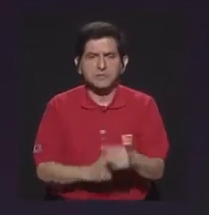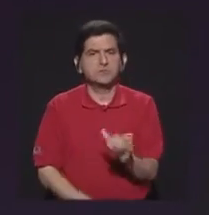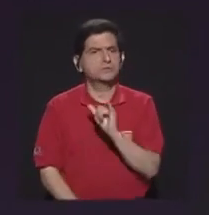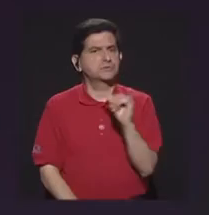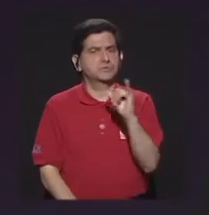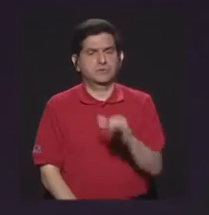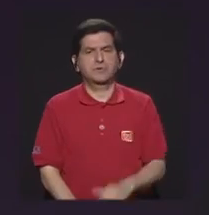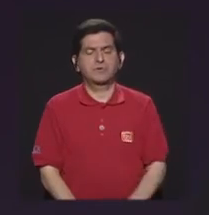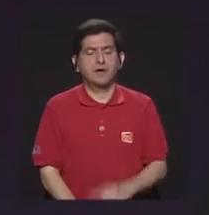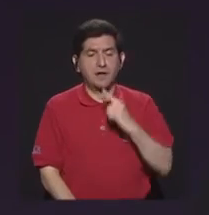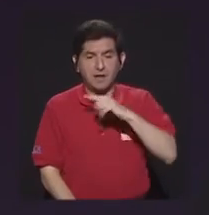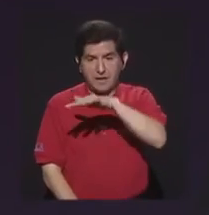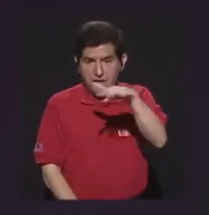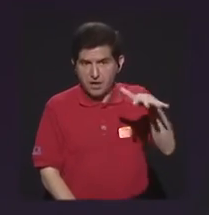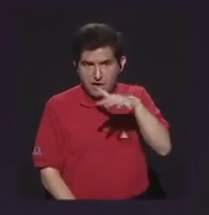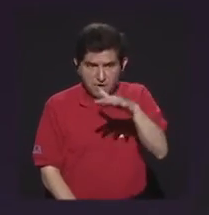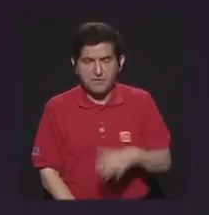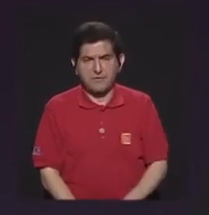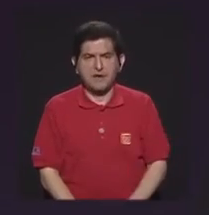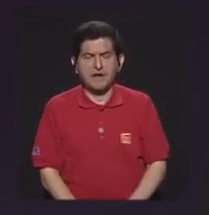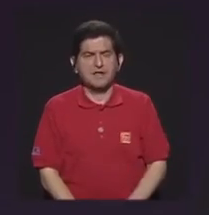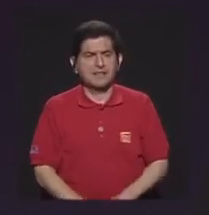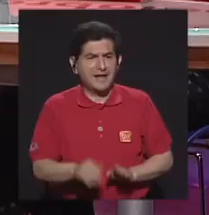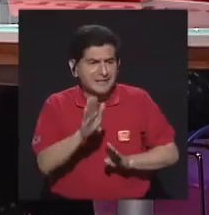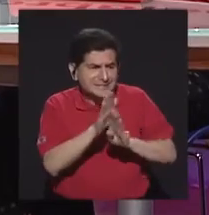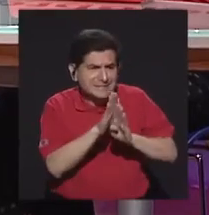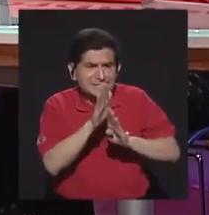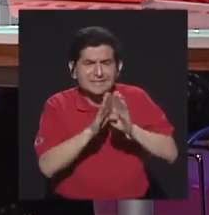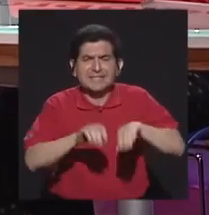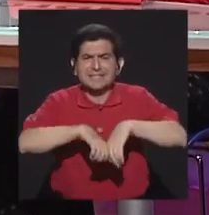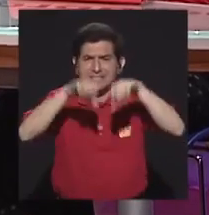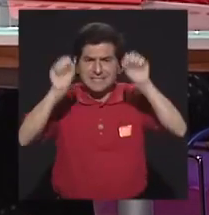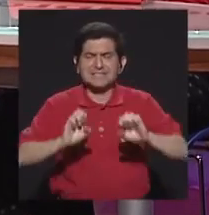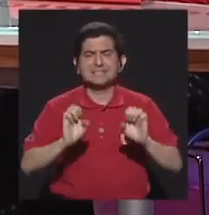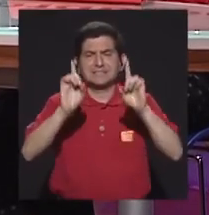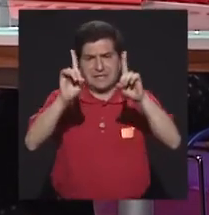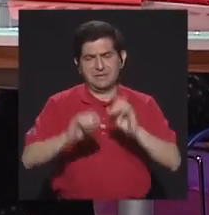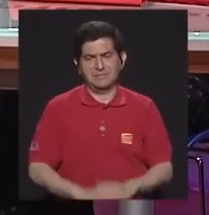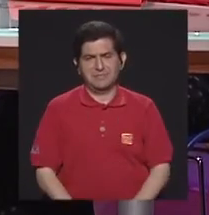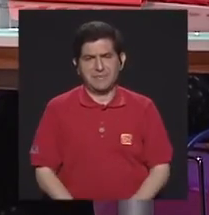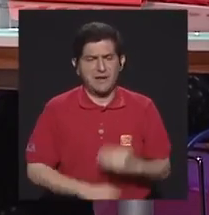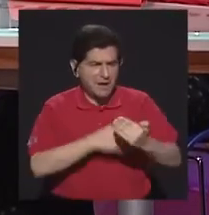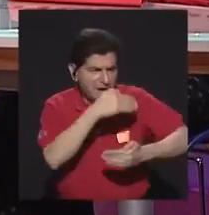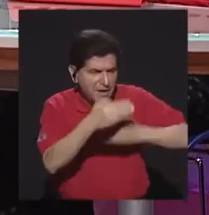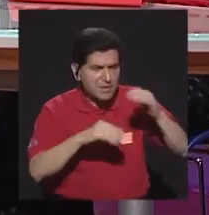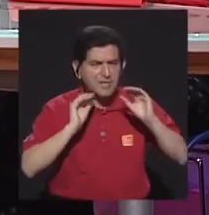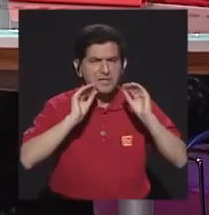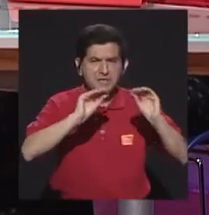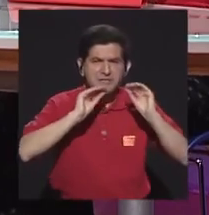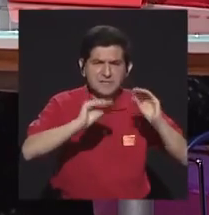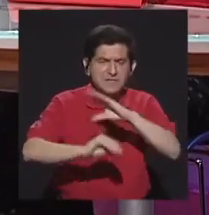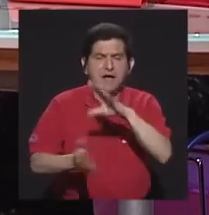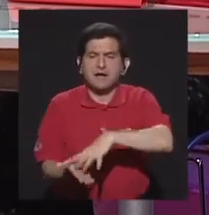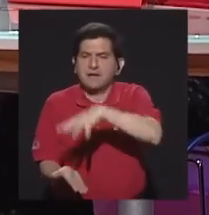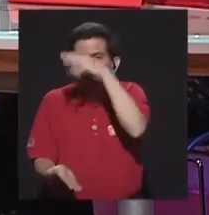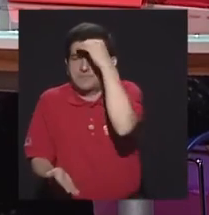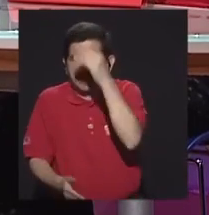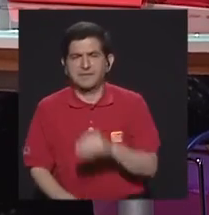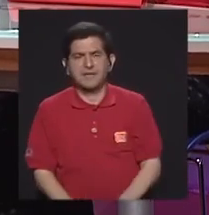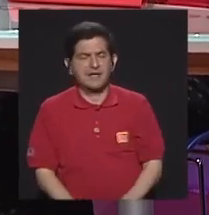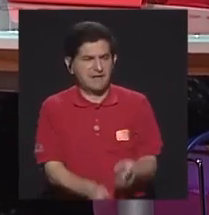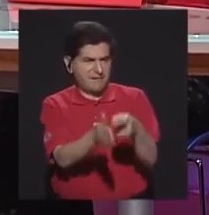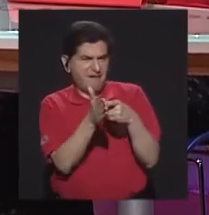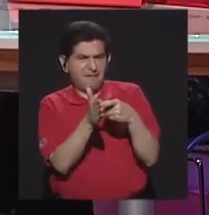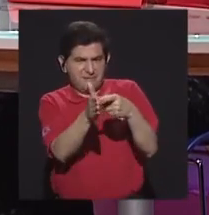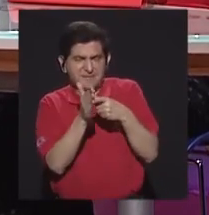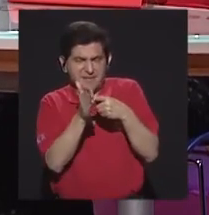también son la realidad en la que se está desenvolviendo el sistema educativo, el proceso de enseñanza-aprendizaje, y hay muchas demandas de